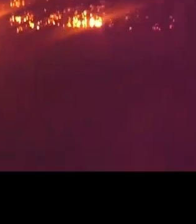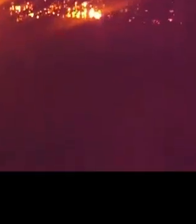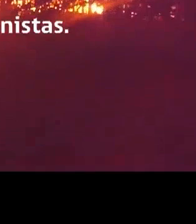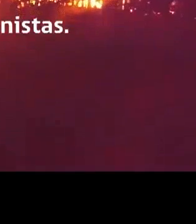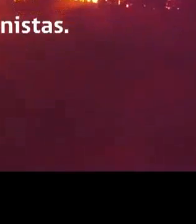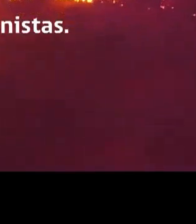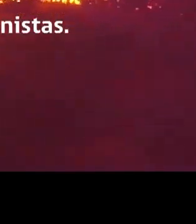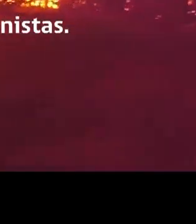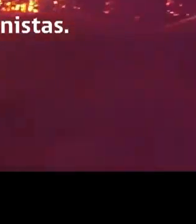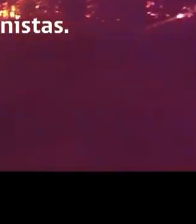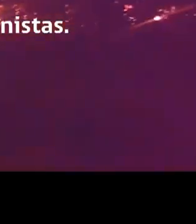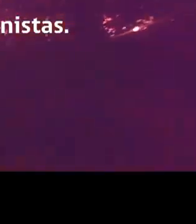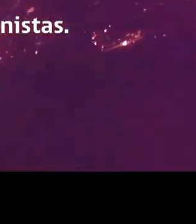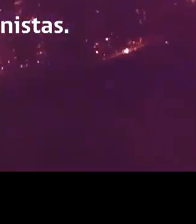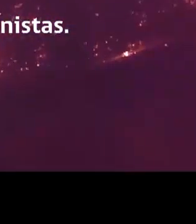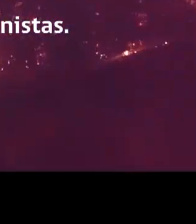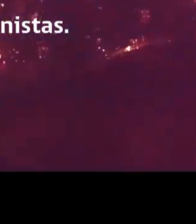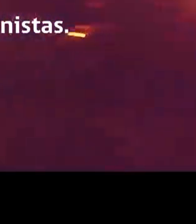Chile.